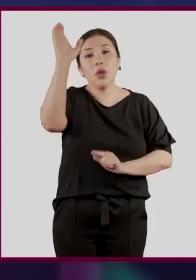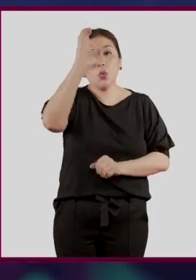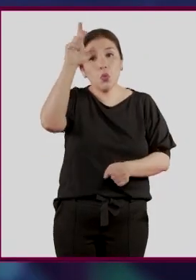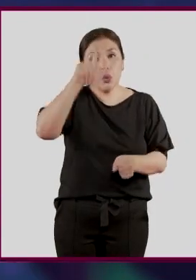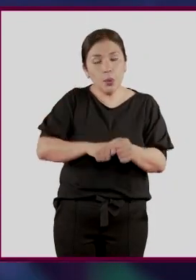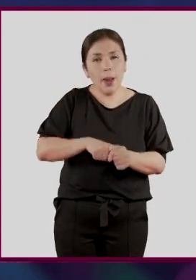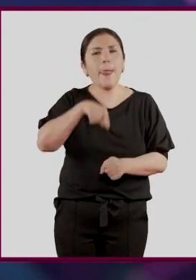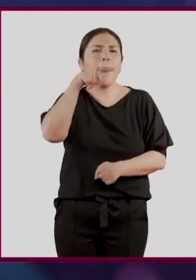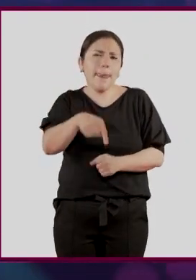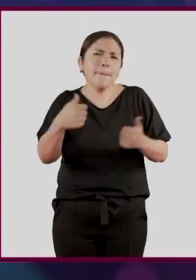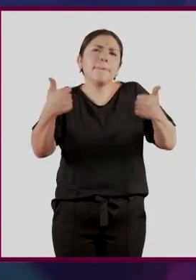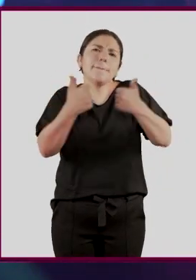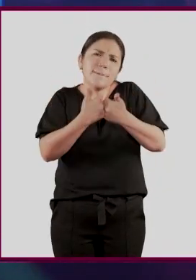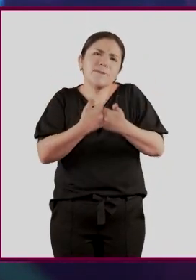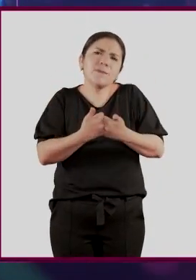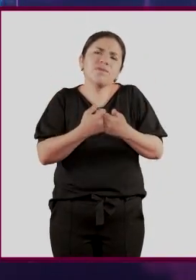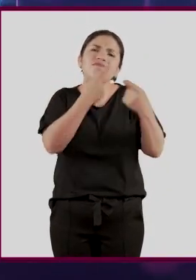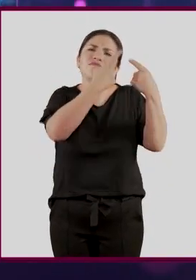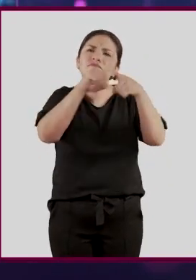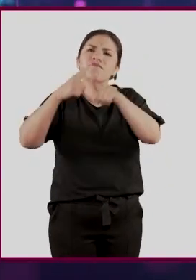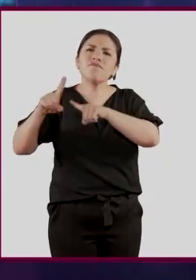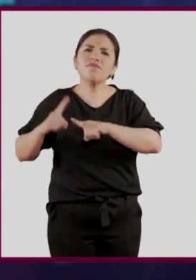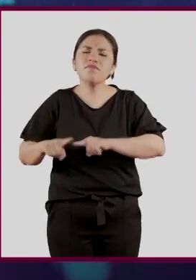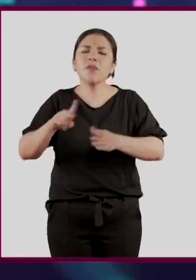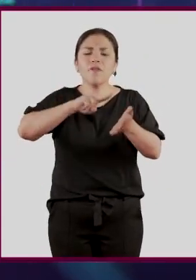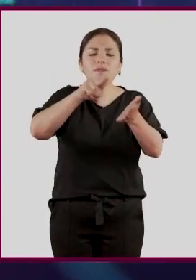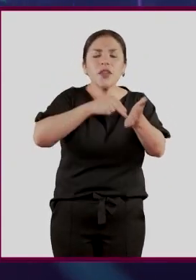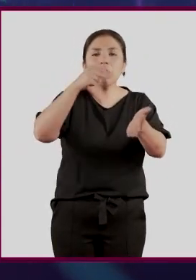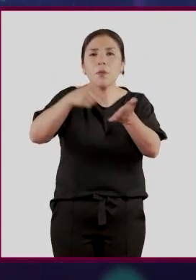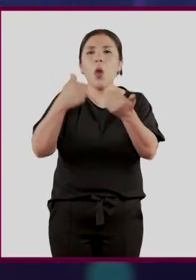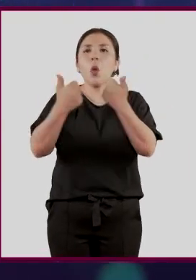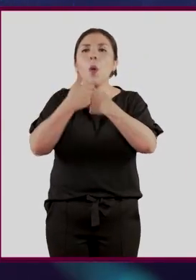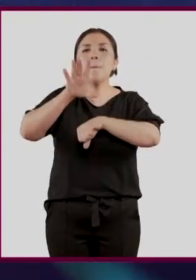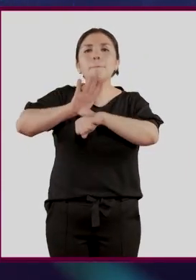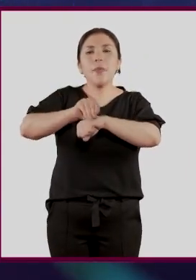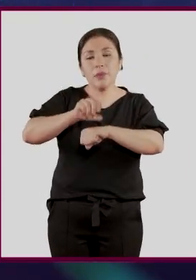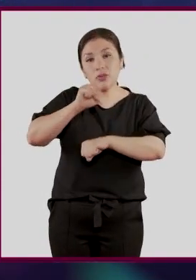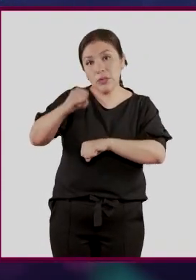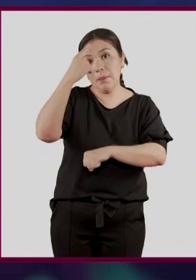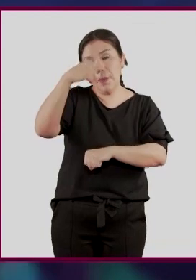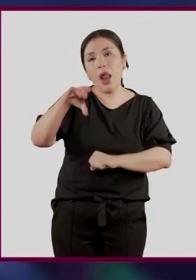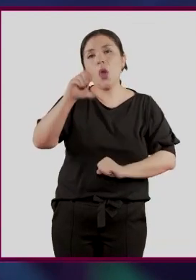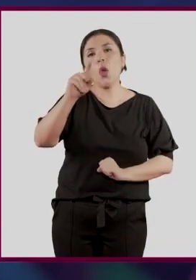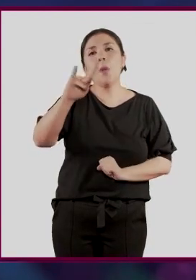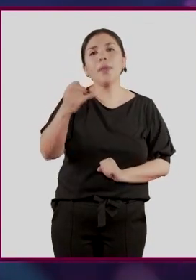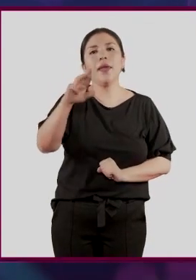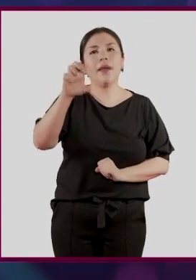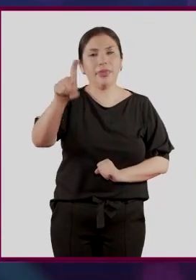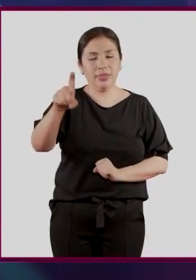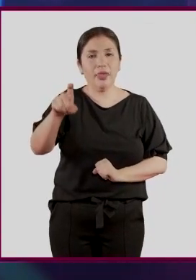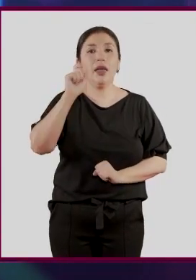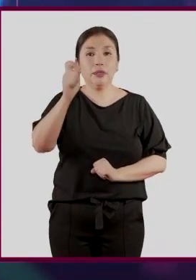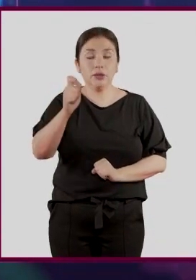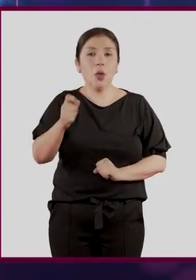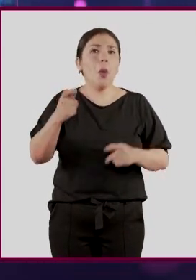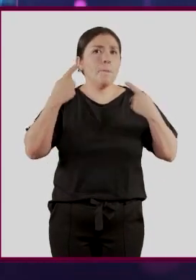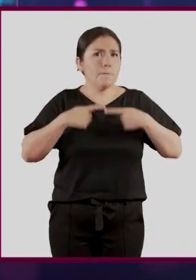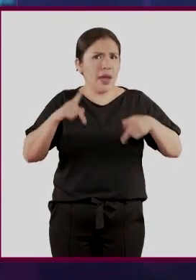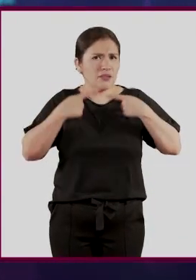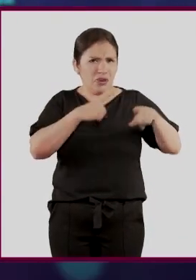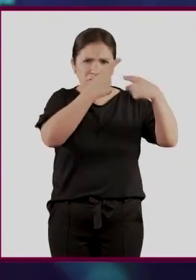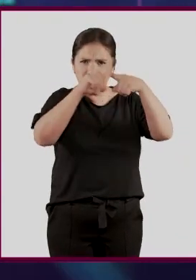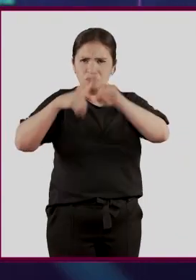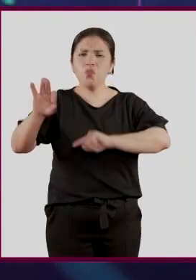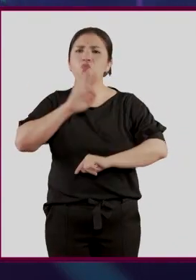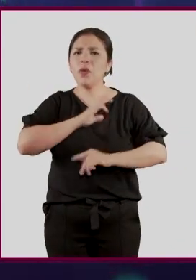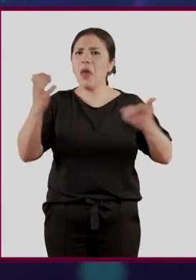lo hace a través de un conjunto de licenciamientos permisivos que se basan en el copyleft. Cualquier persona puede usar una licencia de